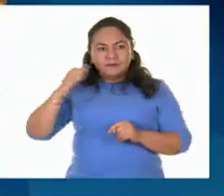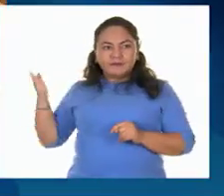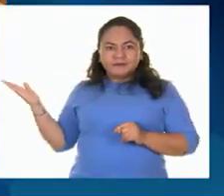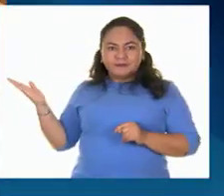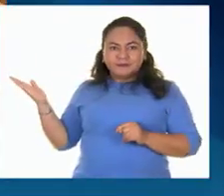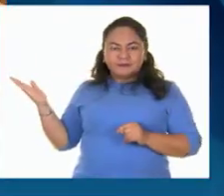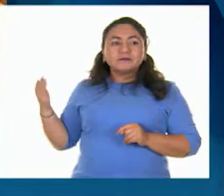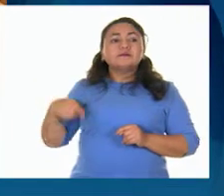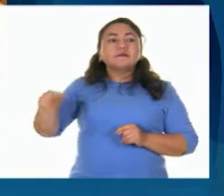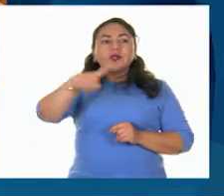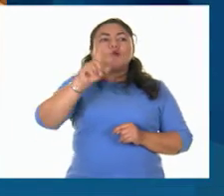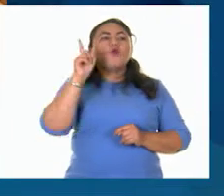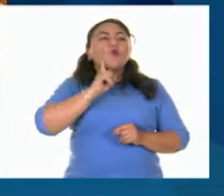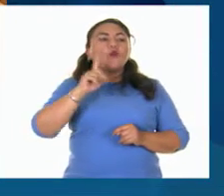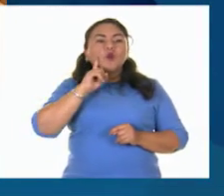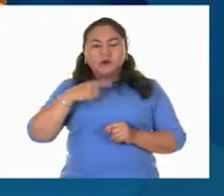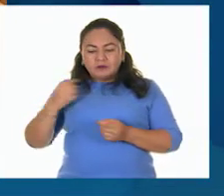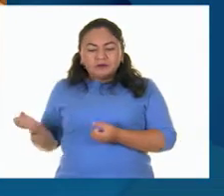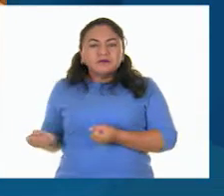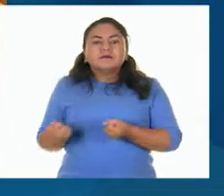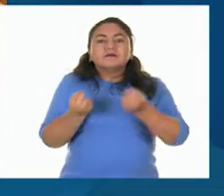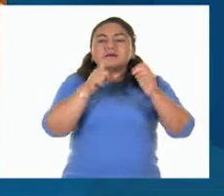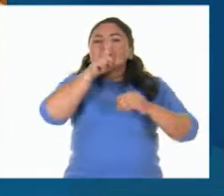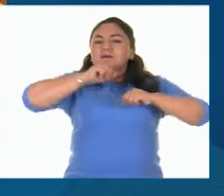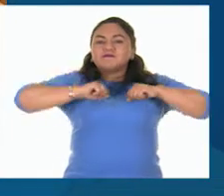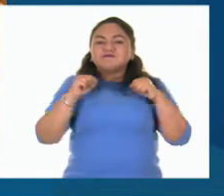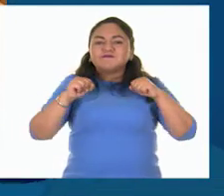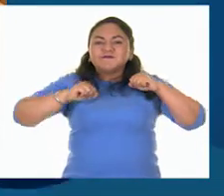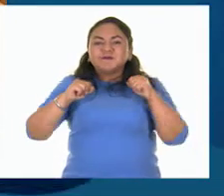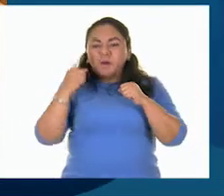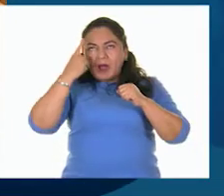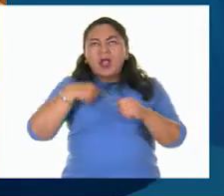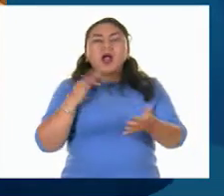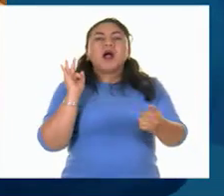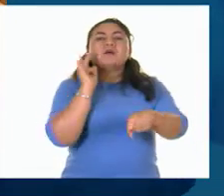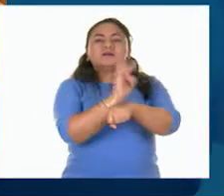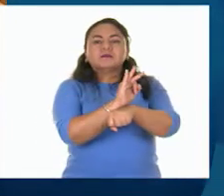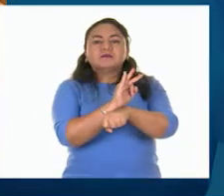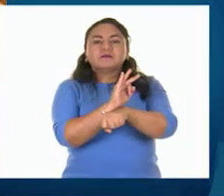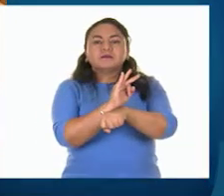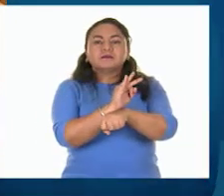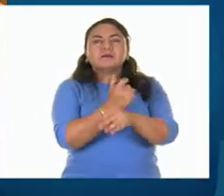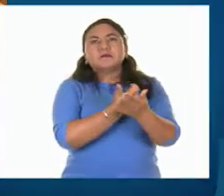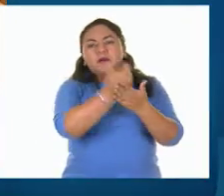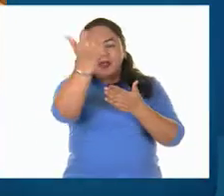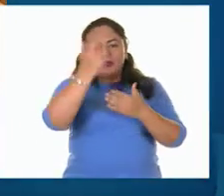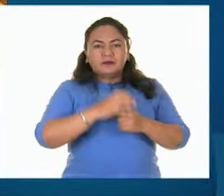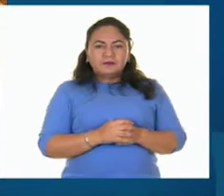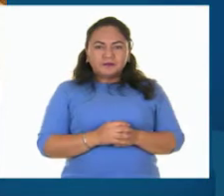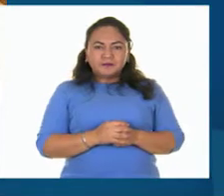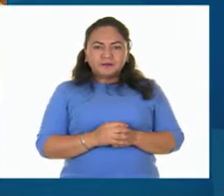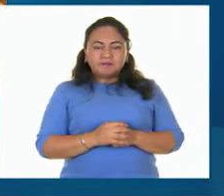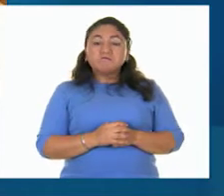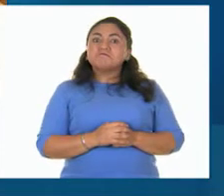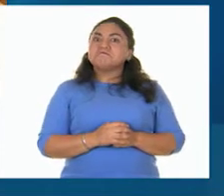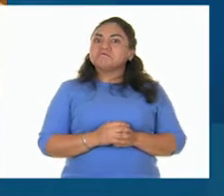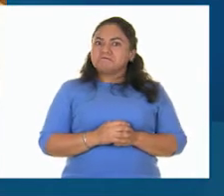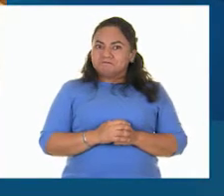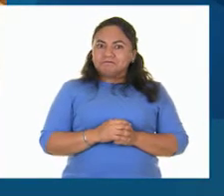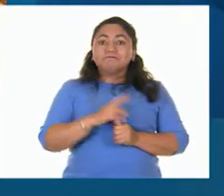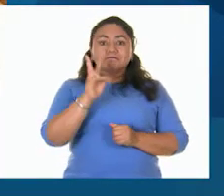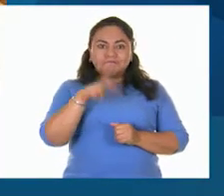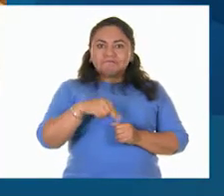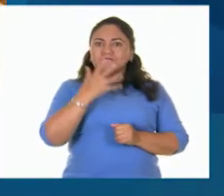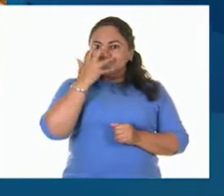donde se puede apreciar a unas mujeres llevando a sus gallinas para aportar esta causa. ¡Wow! Sí, va en serio la